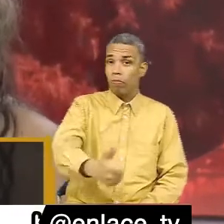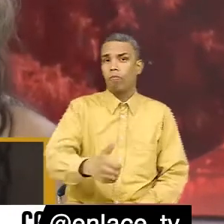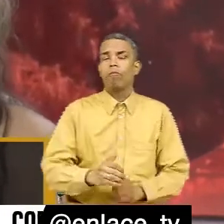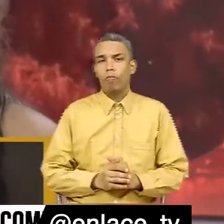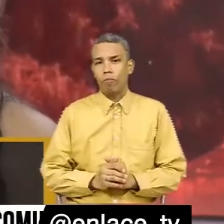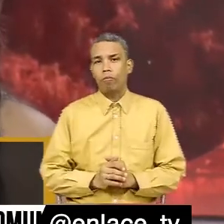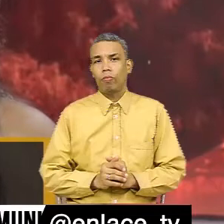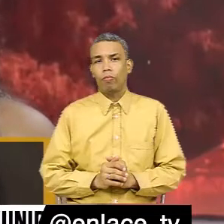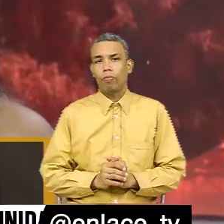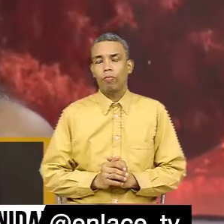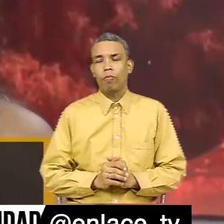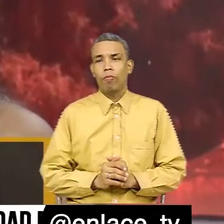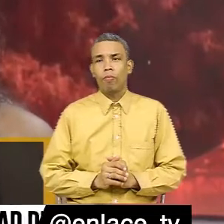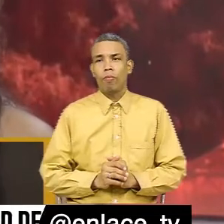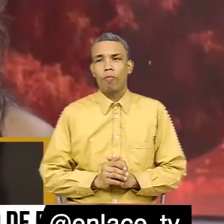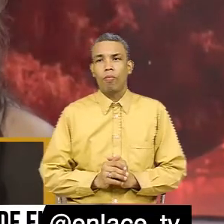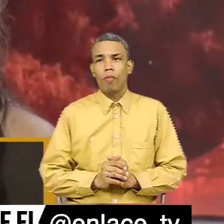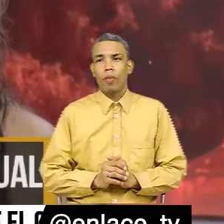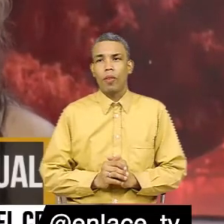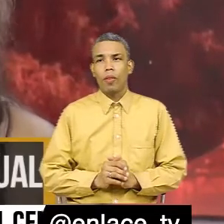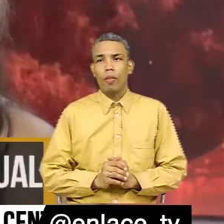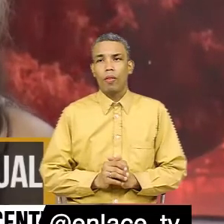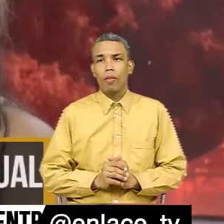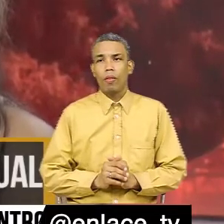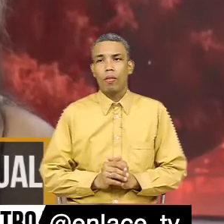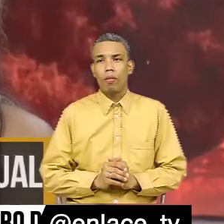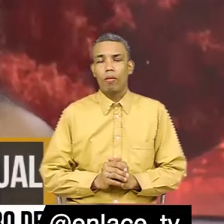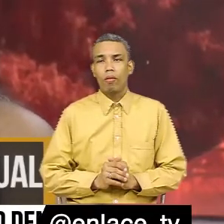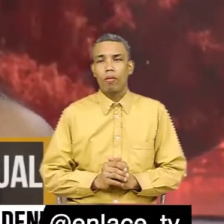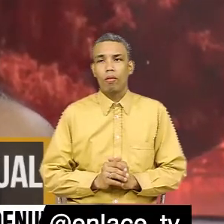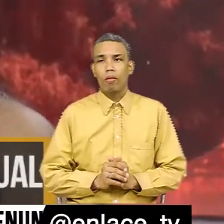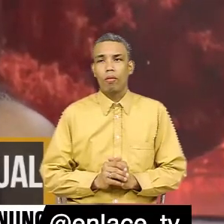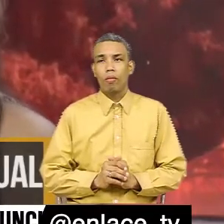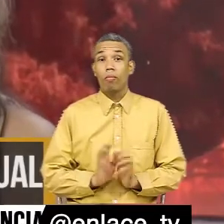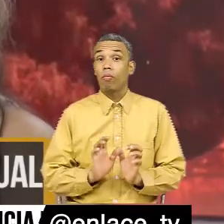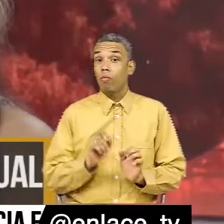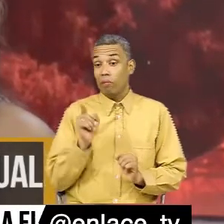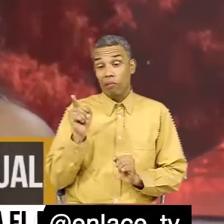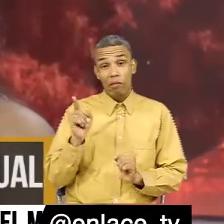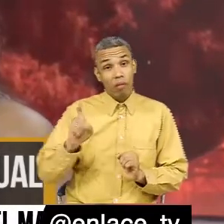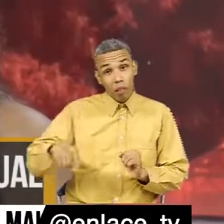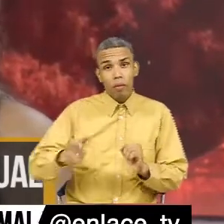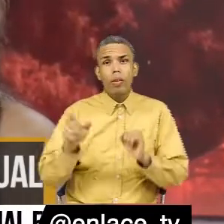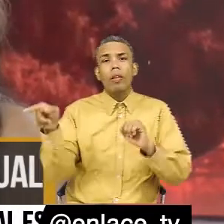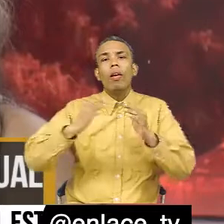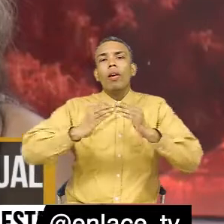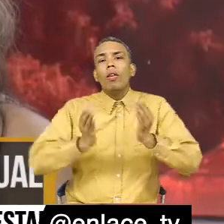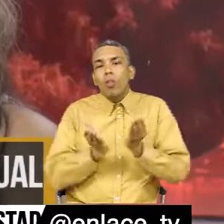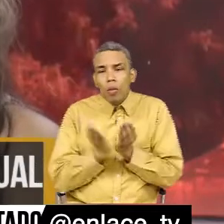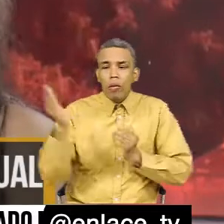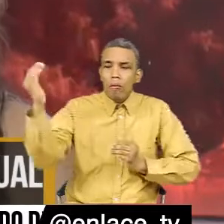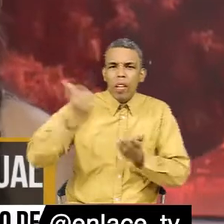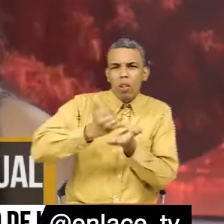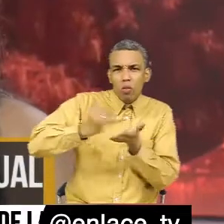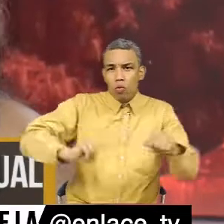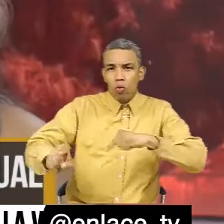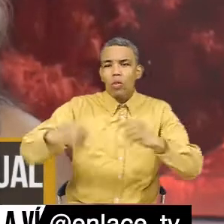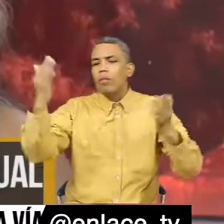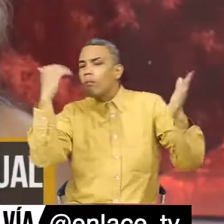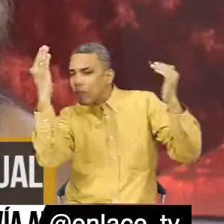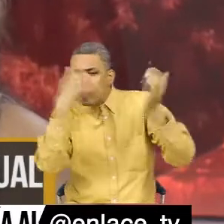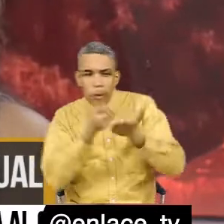dos competentes, puedan convocar a comité de convivencia escolar y allí se analice el tema y cuál va a ser el